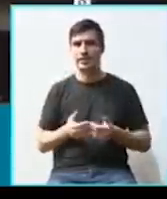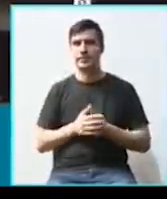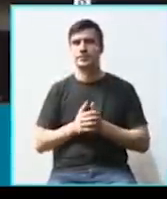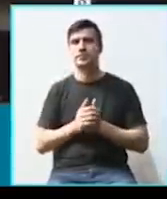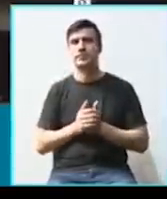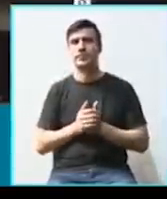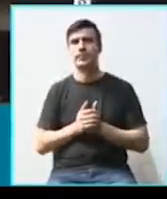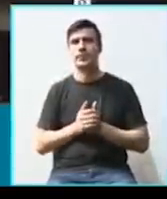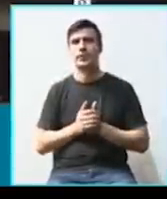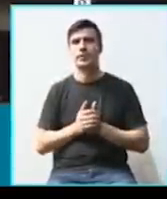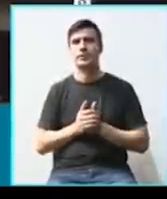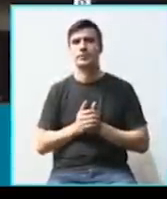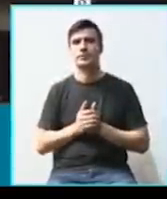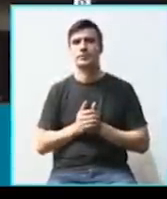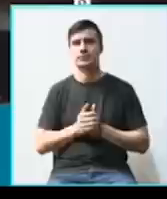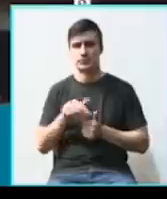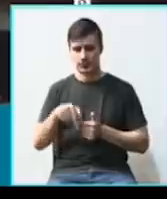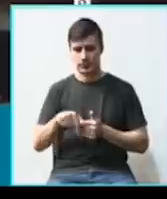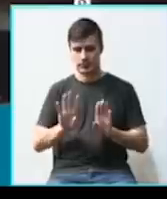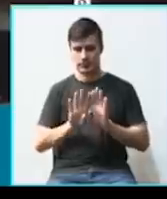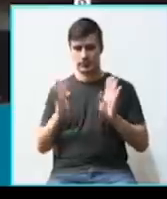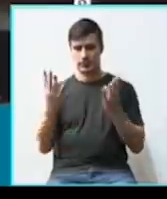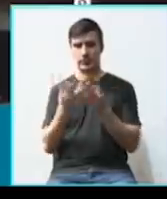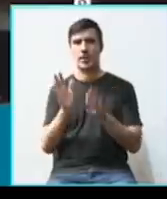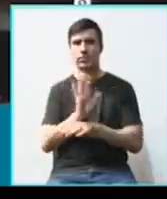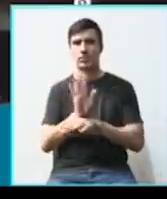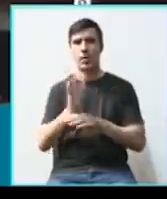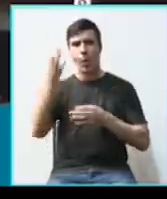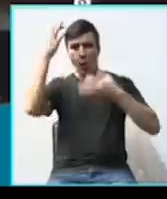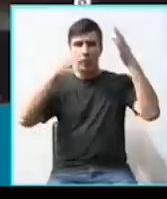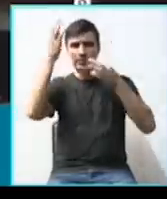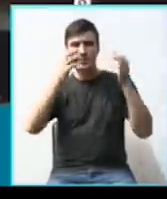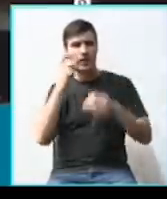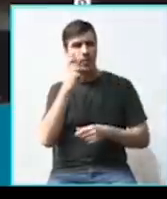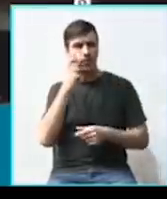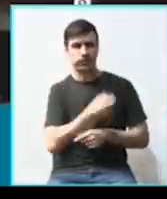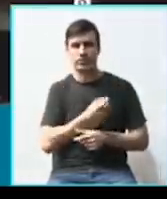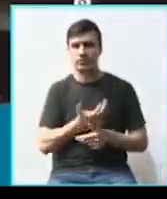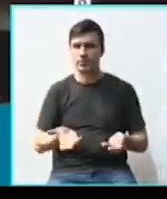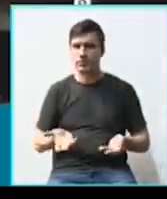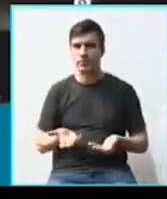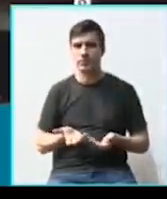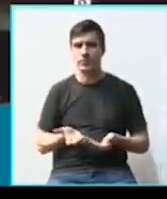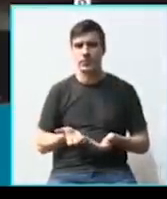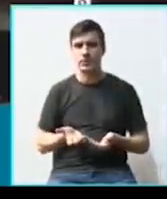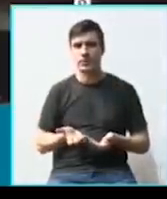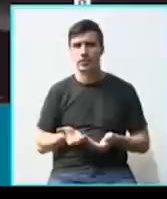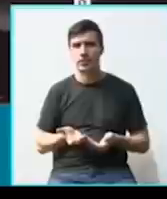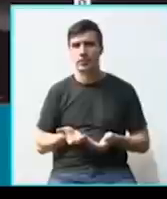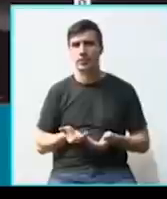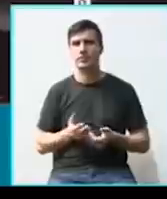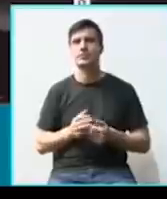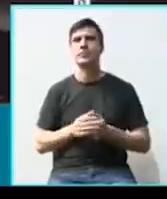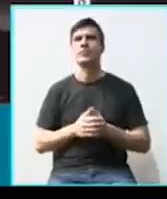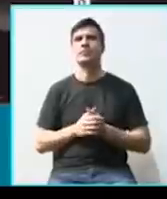unilaterales sin pasar por una instancia judicial y la justicia lo conminó a que se apruebe una ley de la